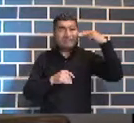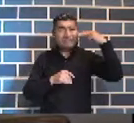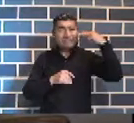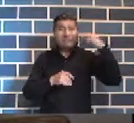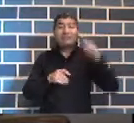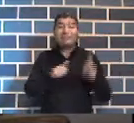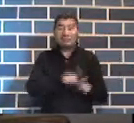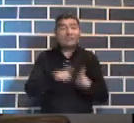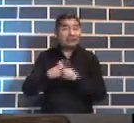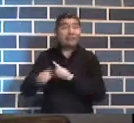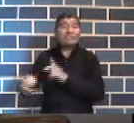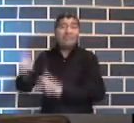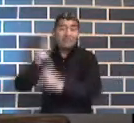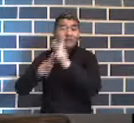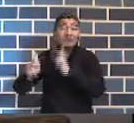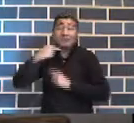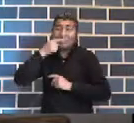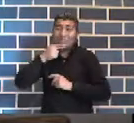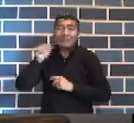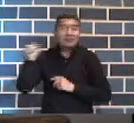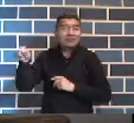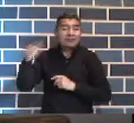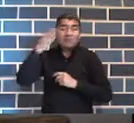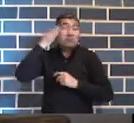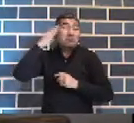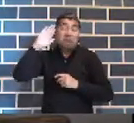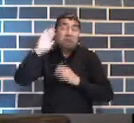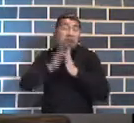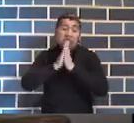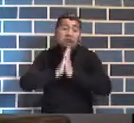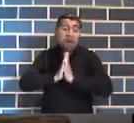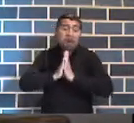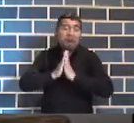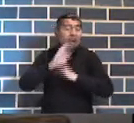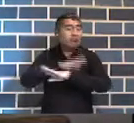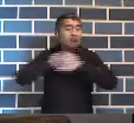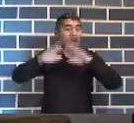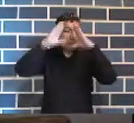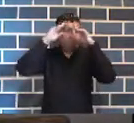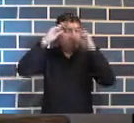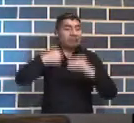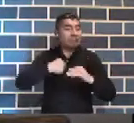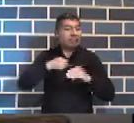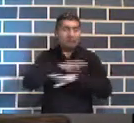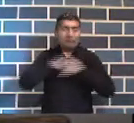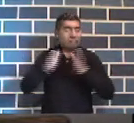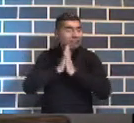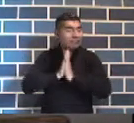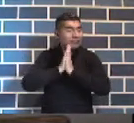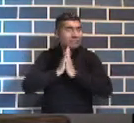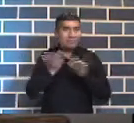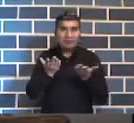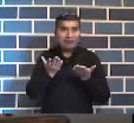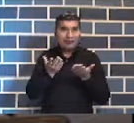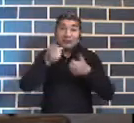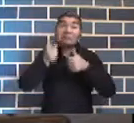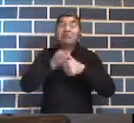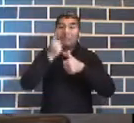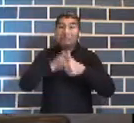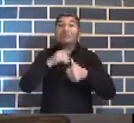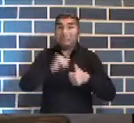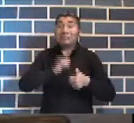también hay quienes dicen que no sabe rezar y que nadie se lo ha enseñado lo primero